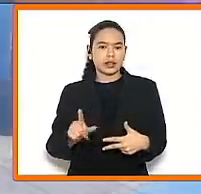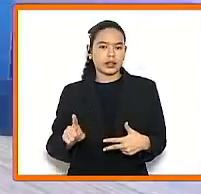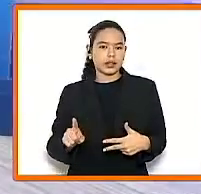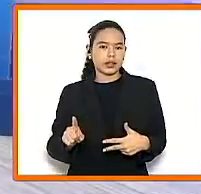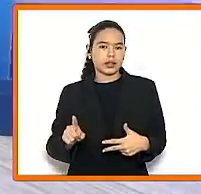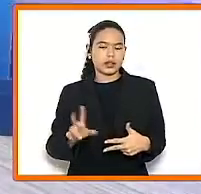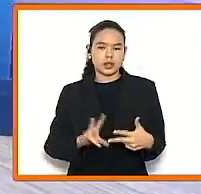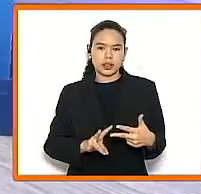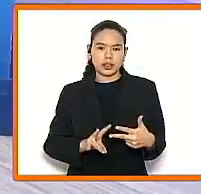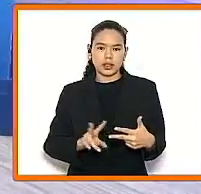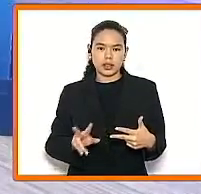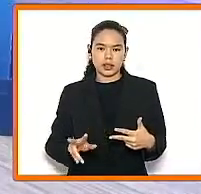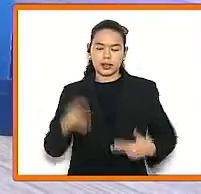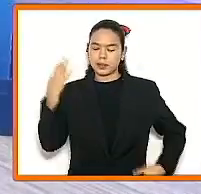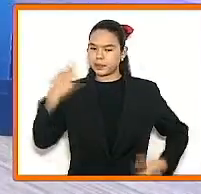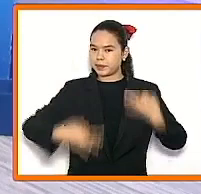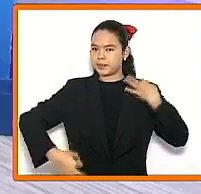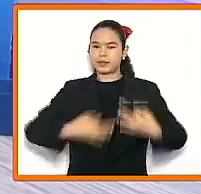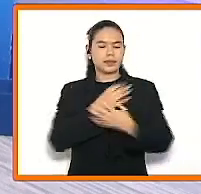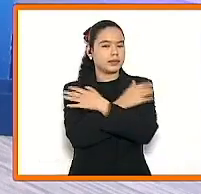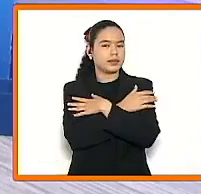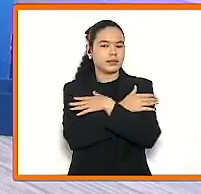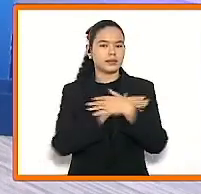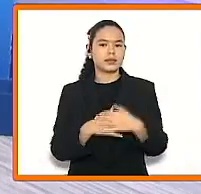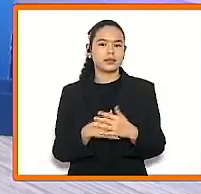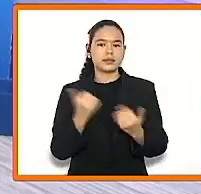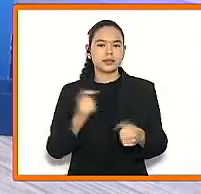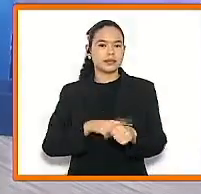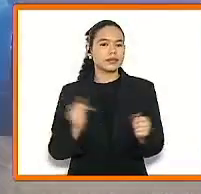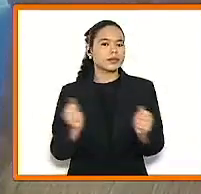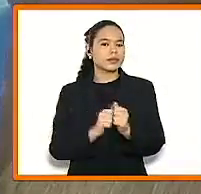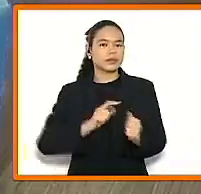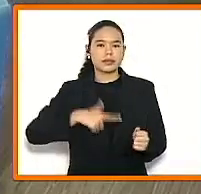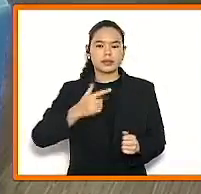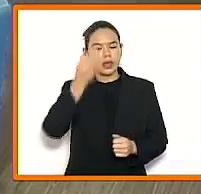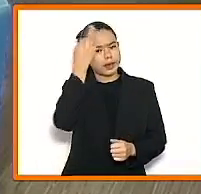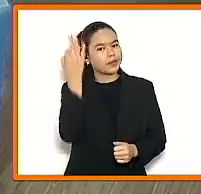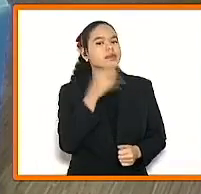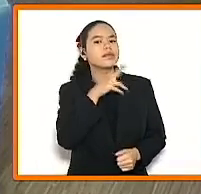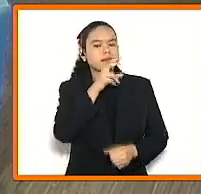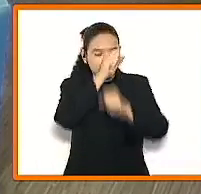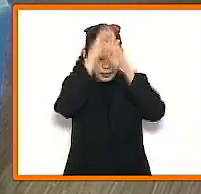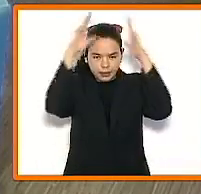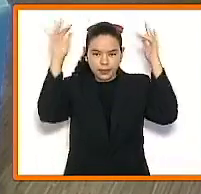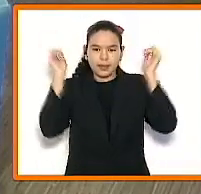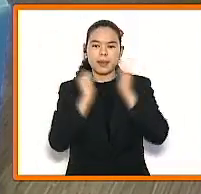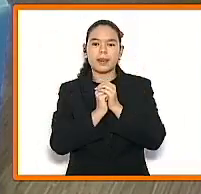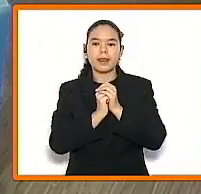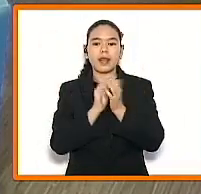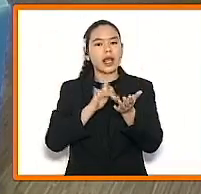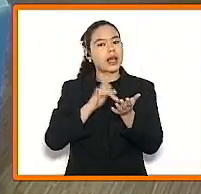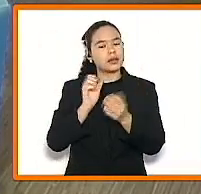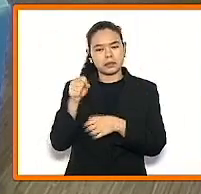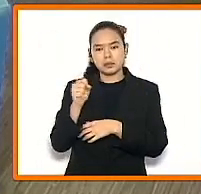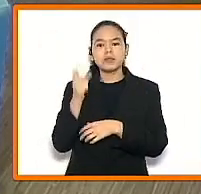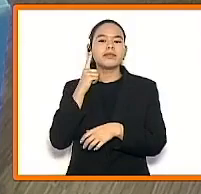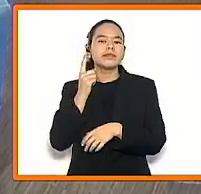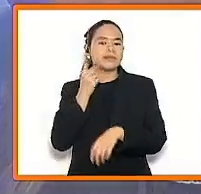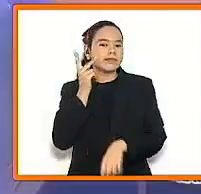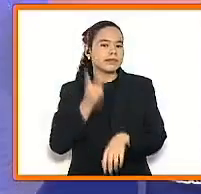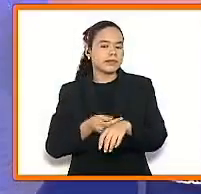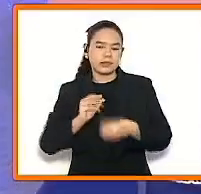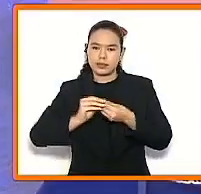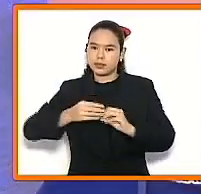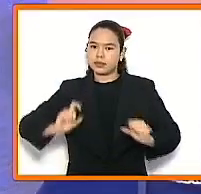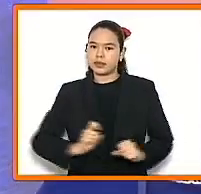51 y 73. Muchas felicidades. Vamos con Francini para hacer de tus sueños una realidad. Claro que sí, Tatiana, vamos a conocer tu